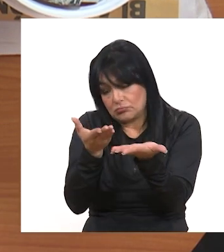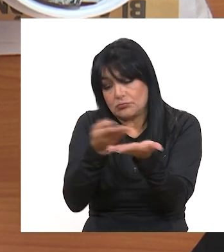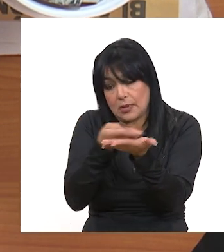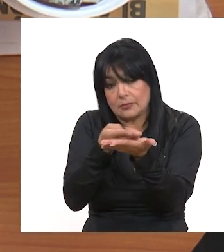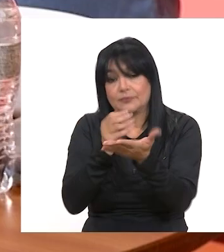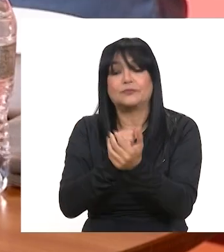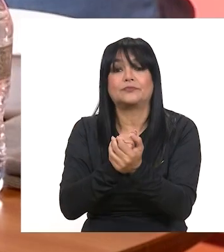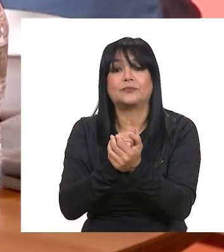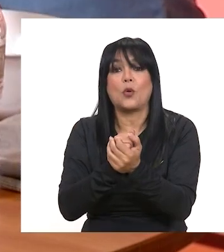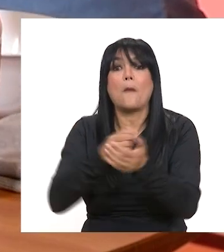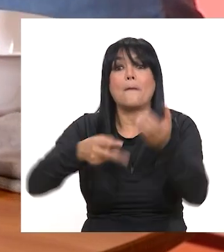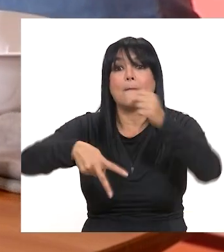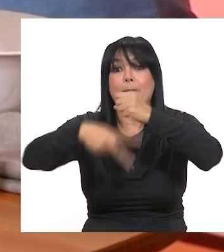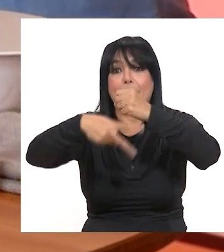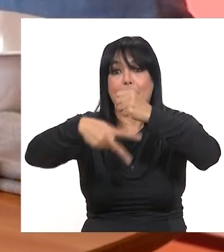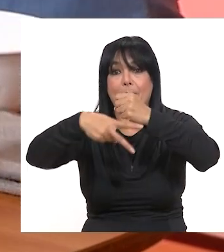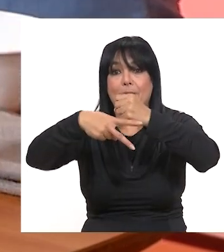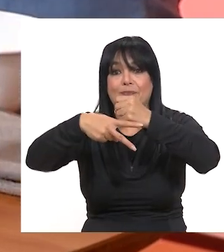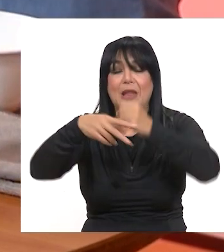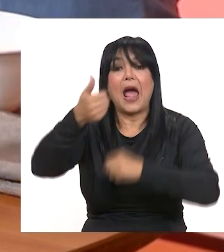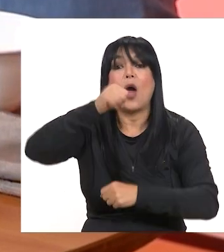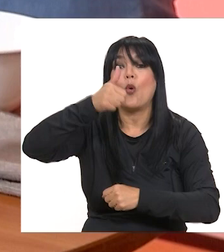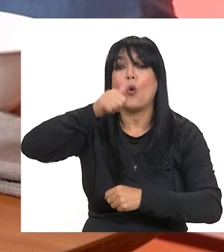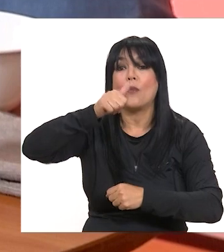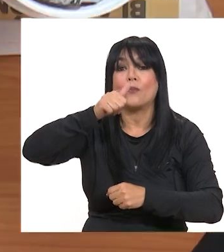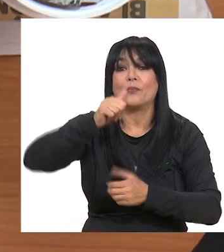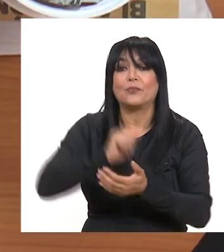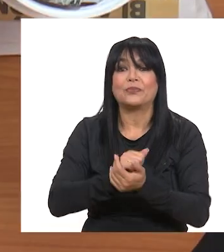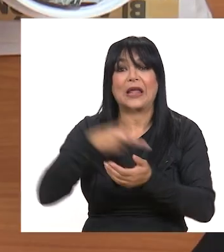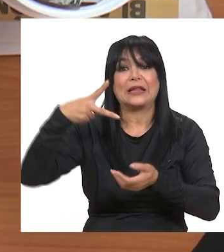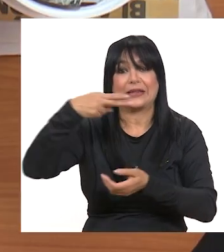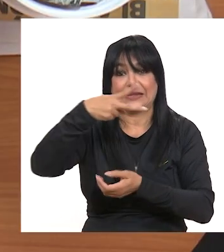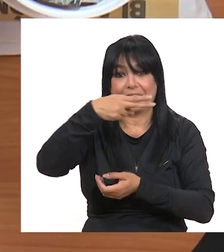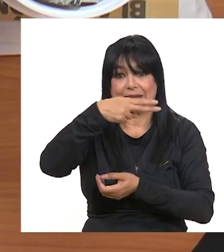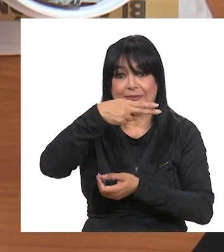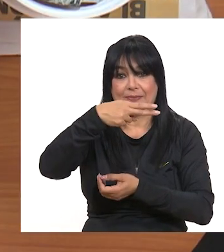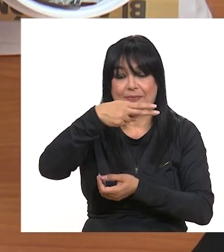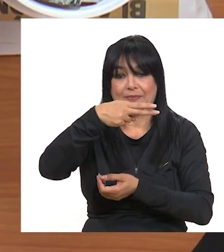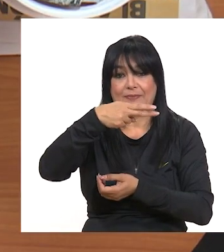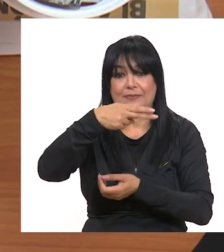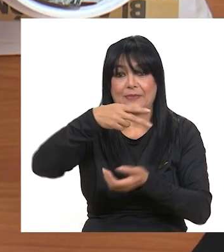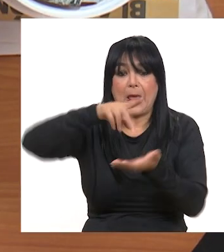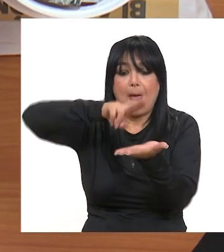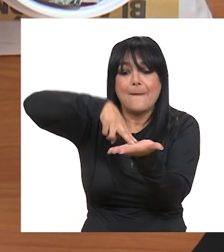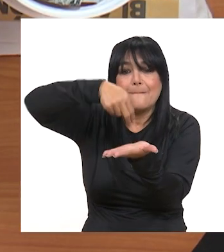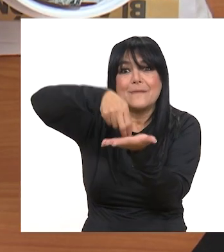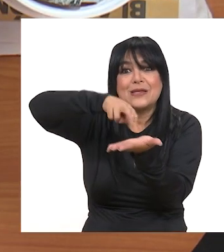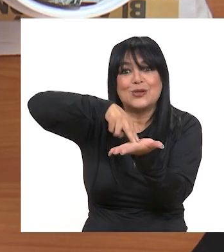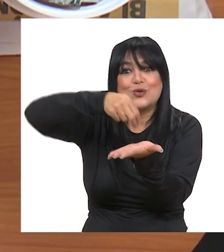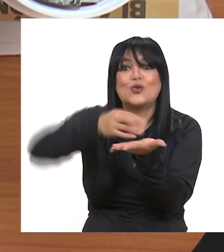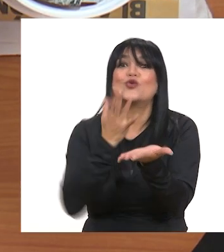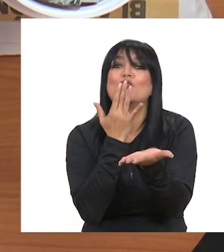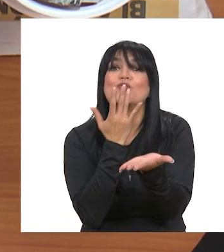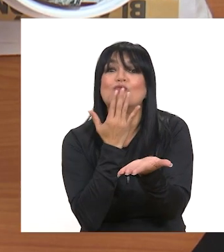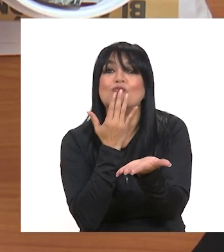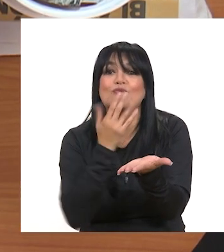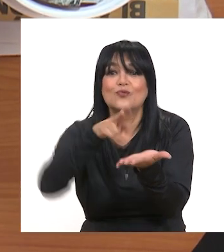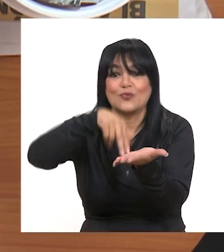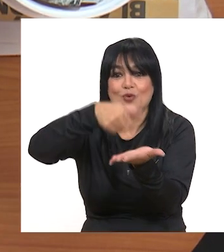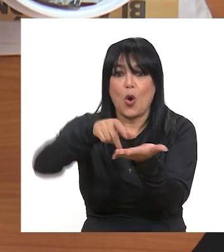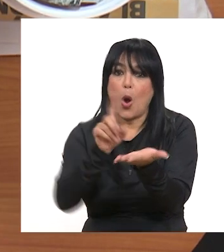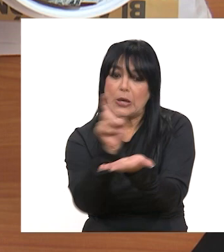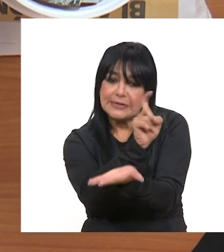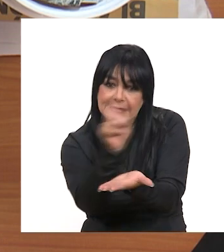pegamento, un vaso, agua, tijeras, pinturas como acuarelas